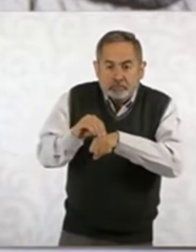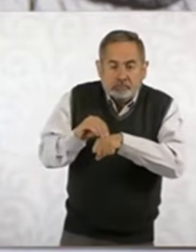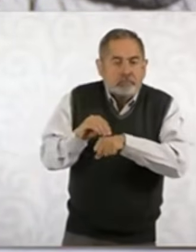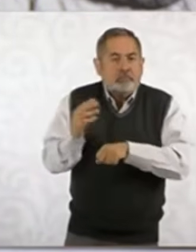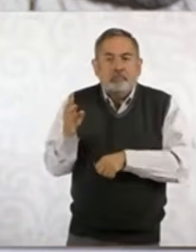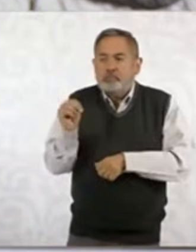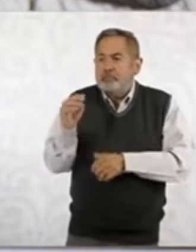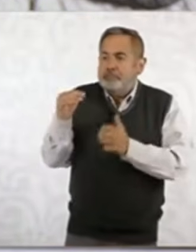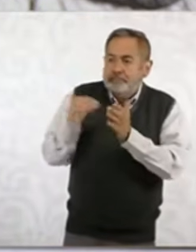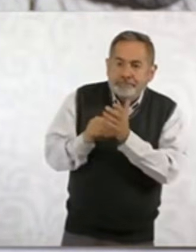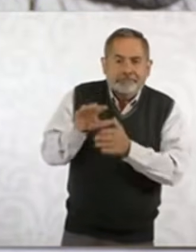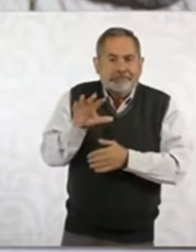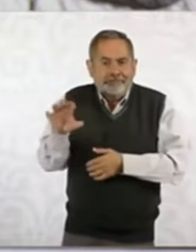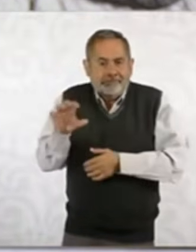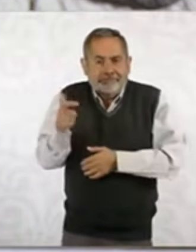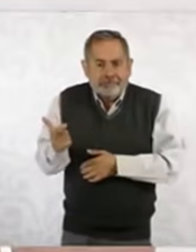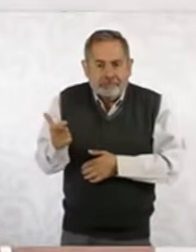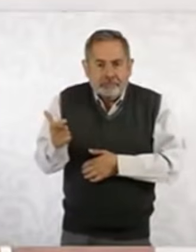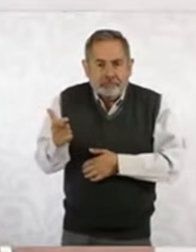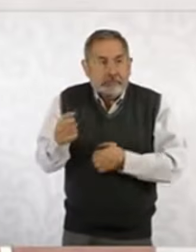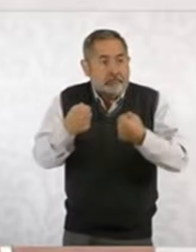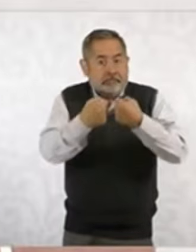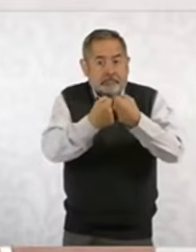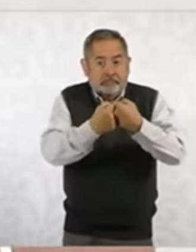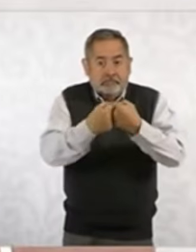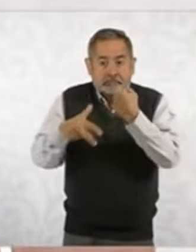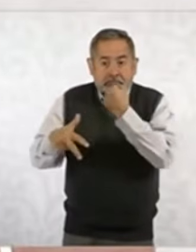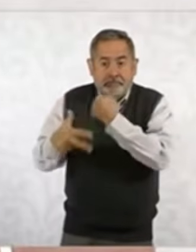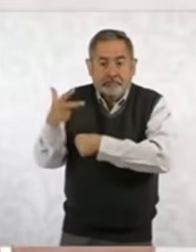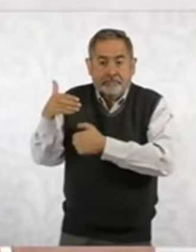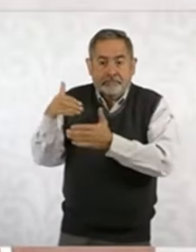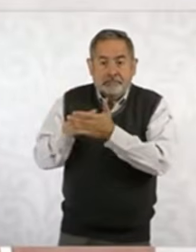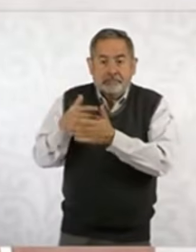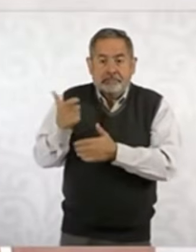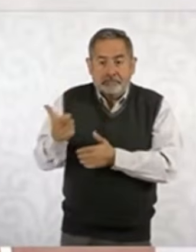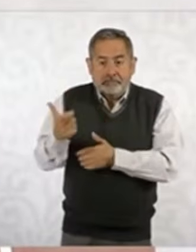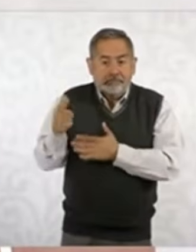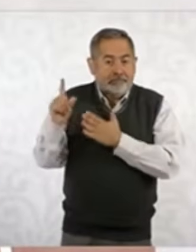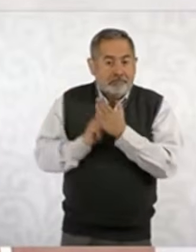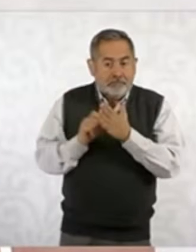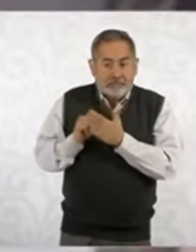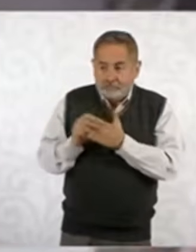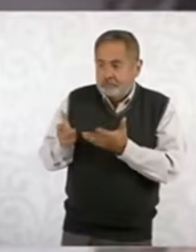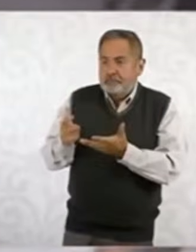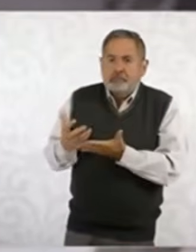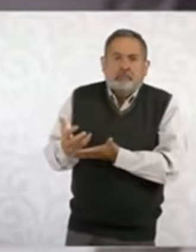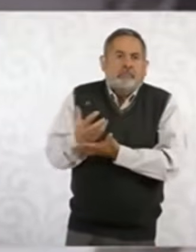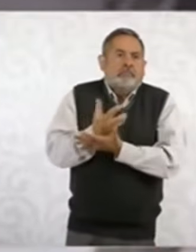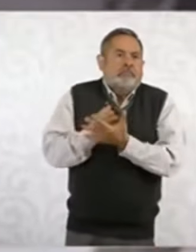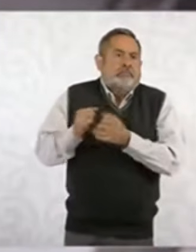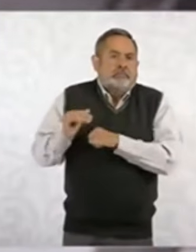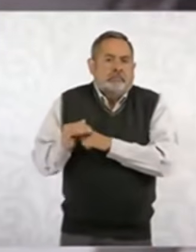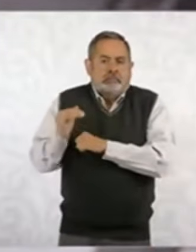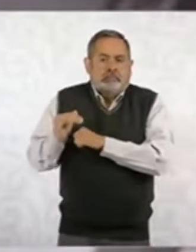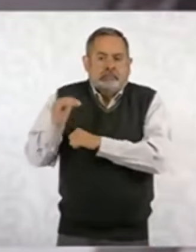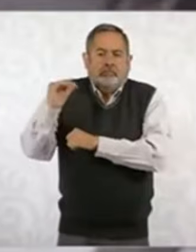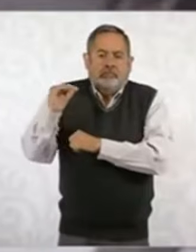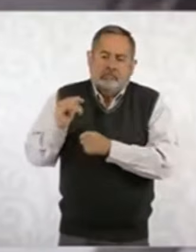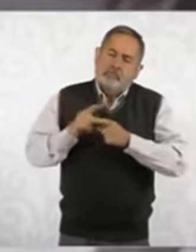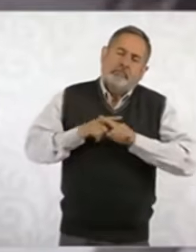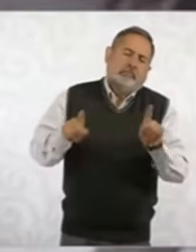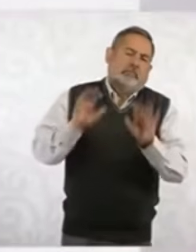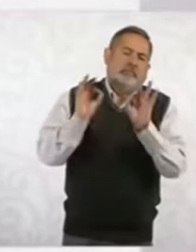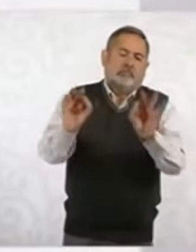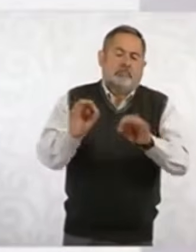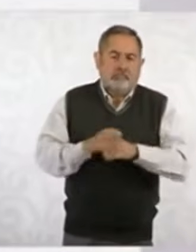Y en la frontera de 13,000, en la frontera norte. Entonces, pues claro que hay una diferencia.